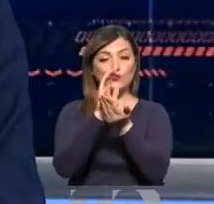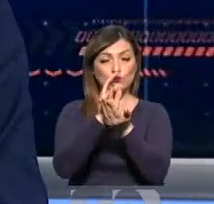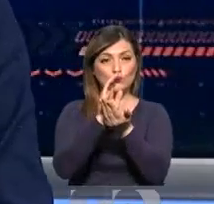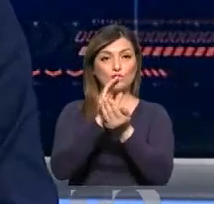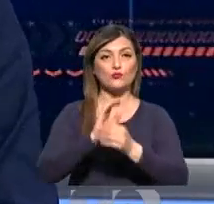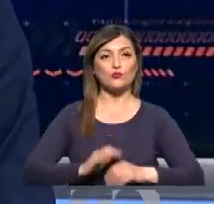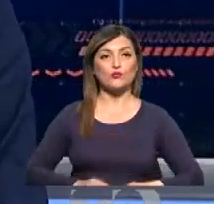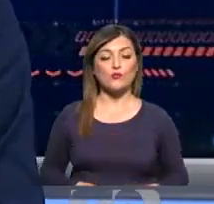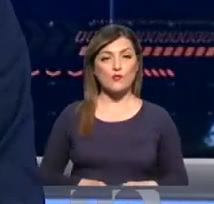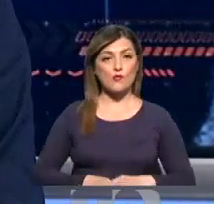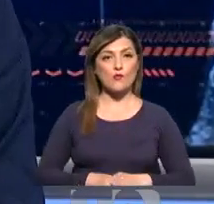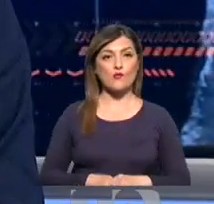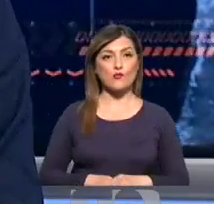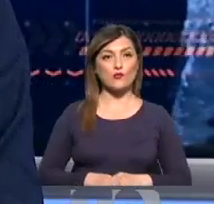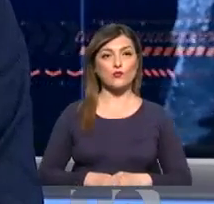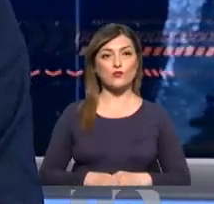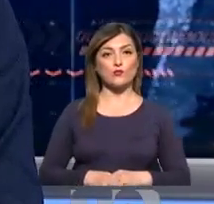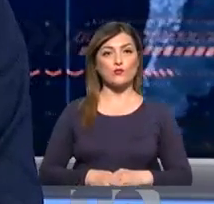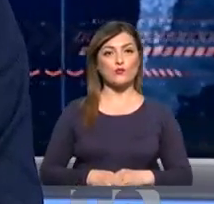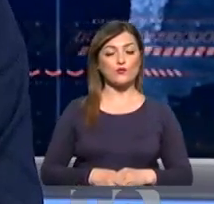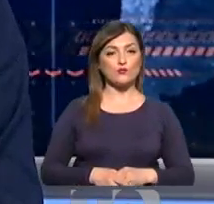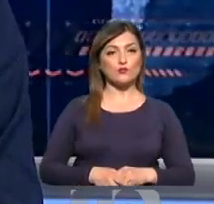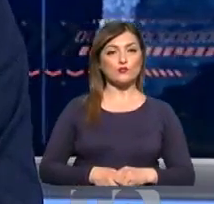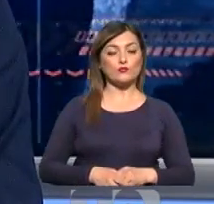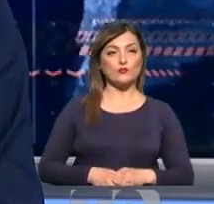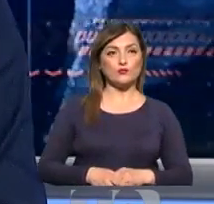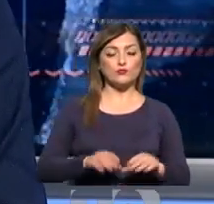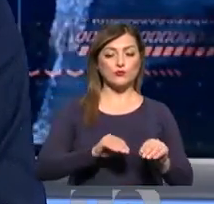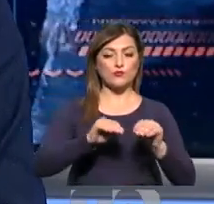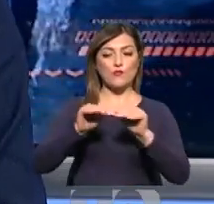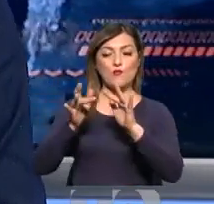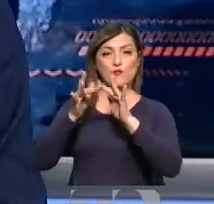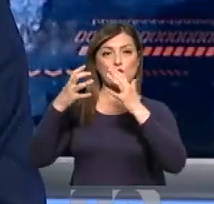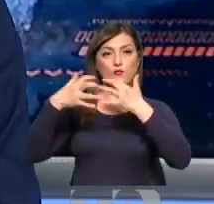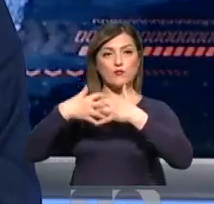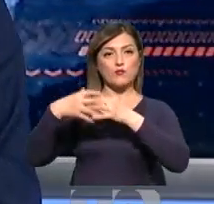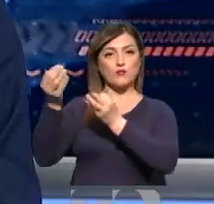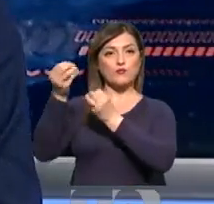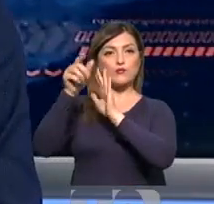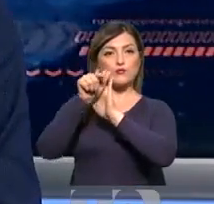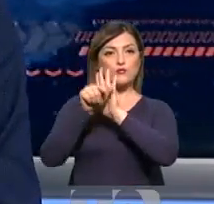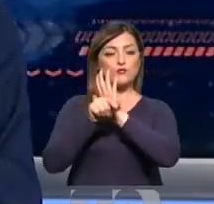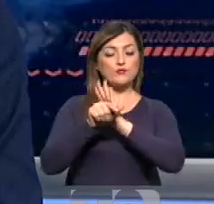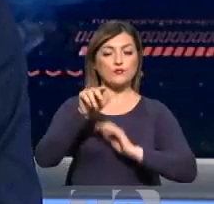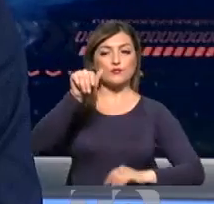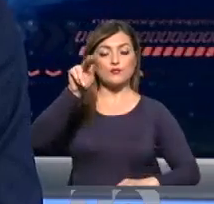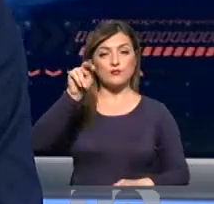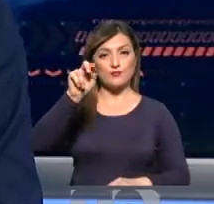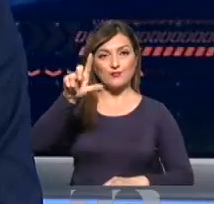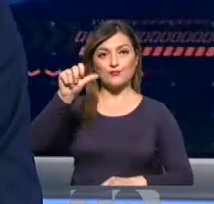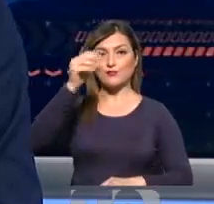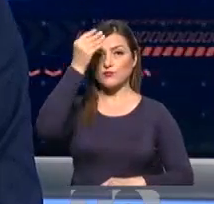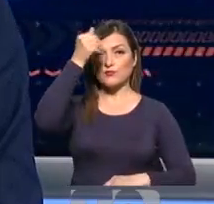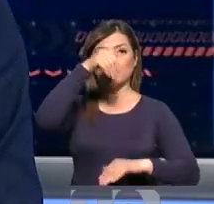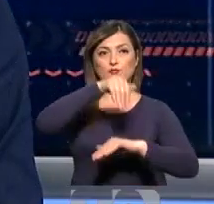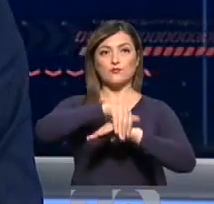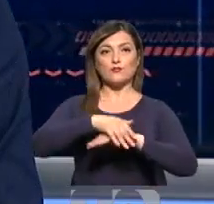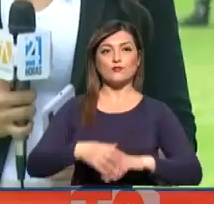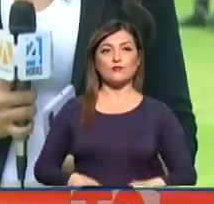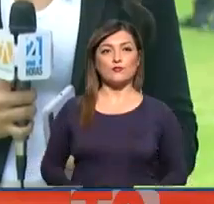Escuela Superior de la Policía en Pusuquí nos trasladamos con Daniela Valencia para conocer los detalles. Daniela, muy buenas tardes.